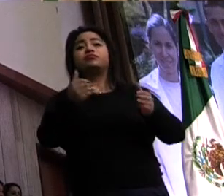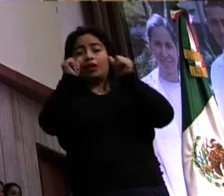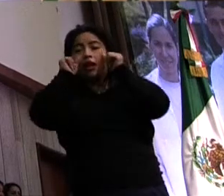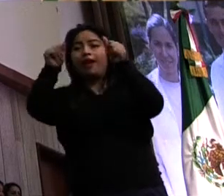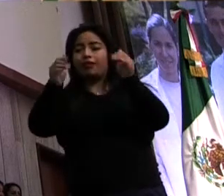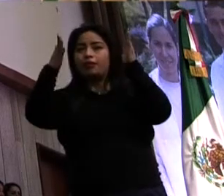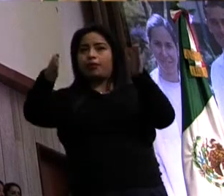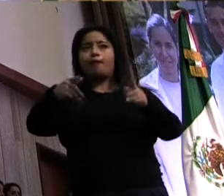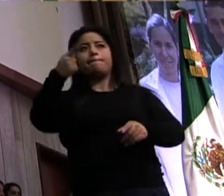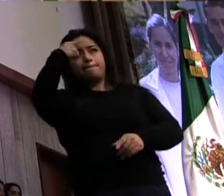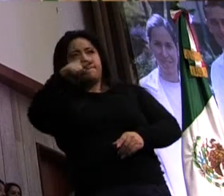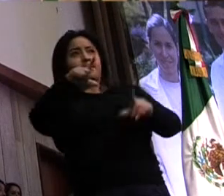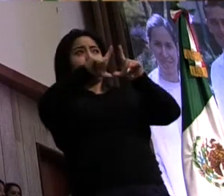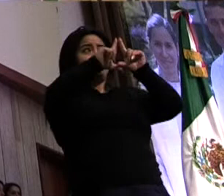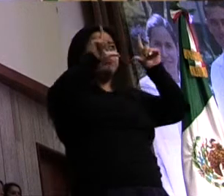el país,